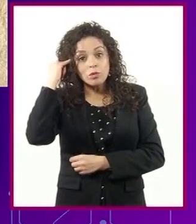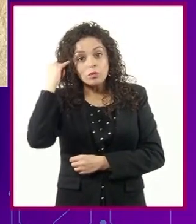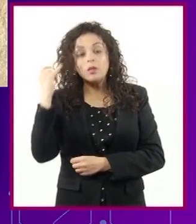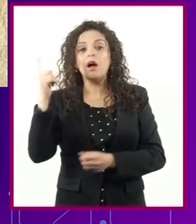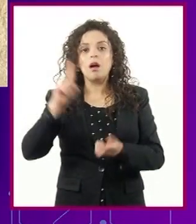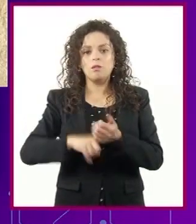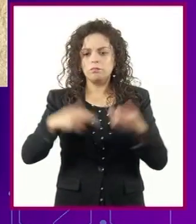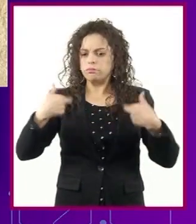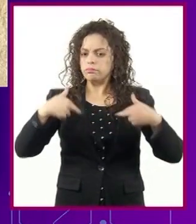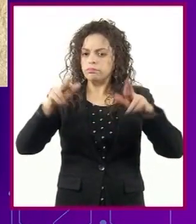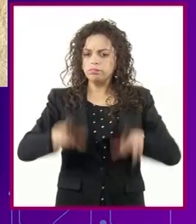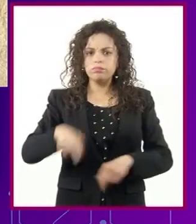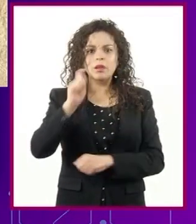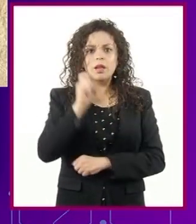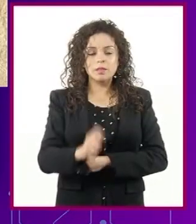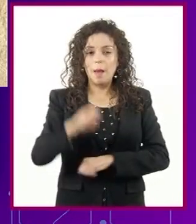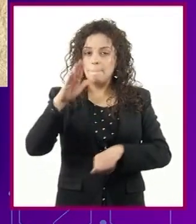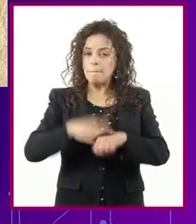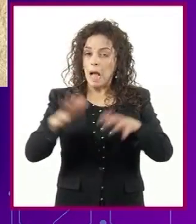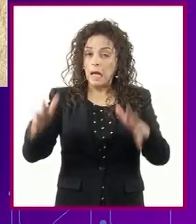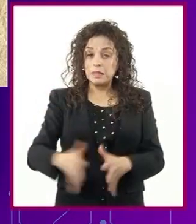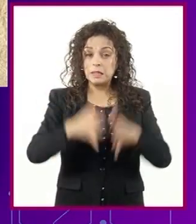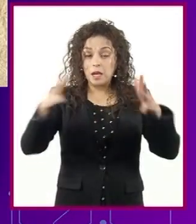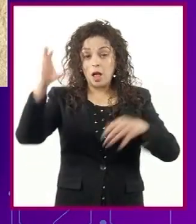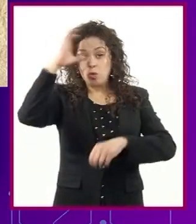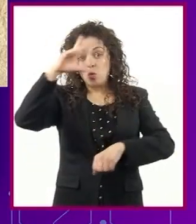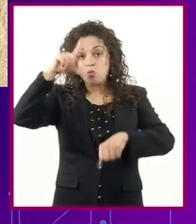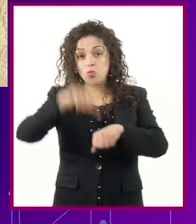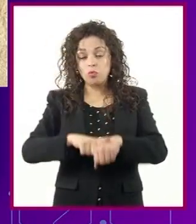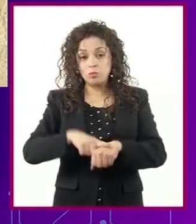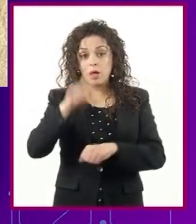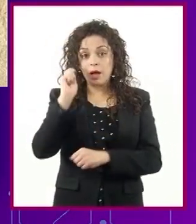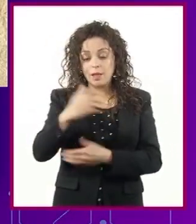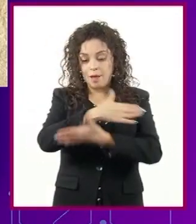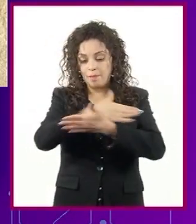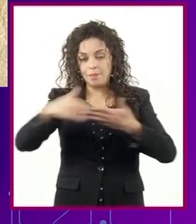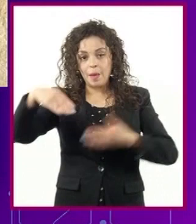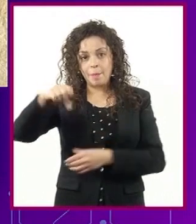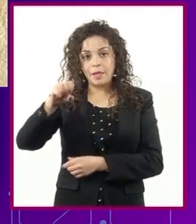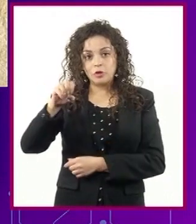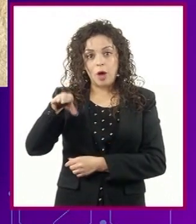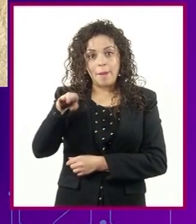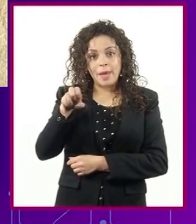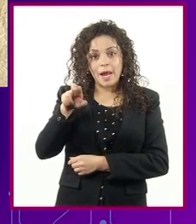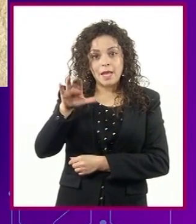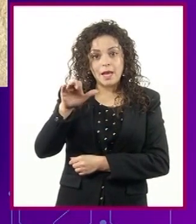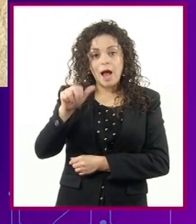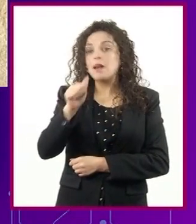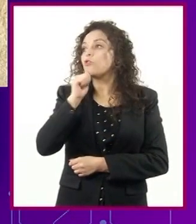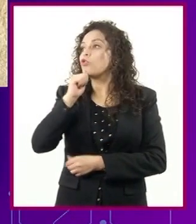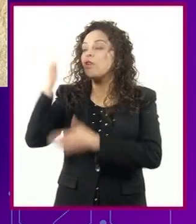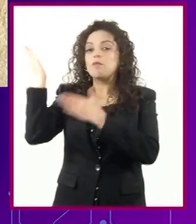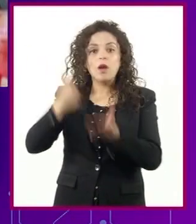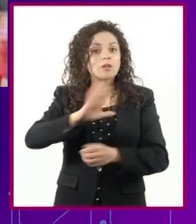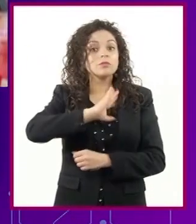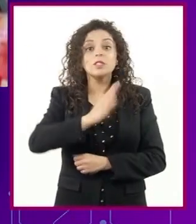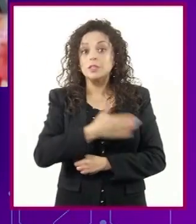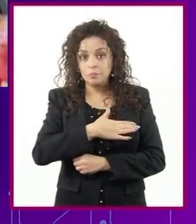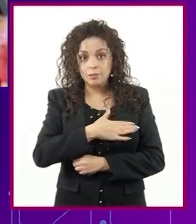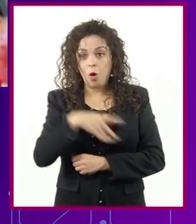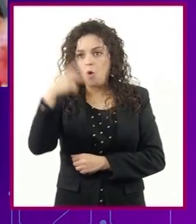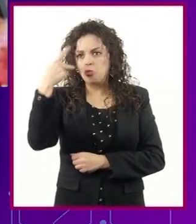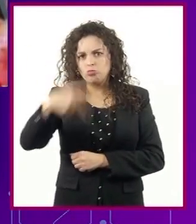representaba a una de las grandes culturas mesoamericanas antes de la llegada de los españoles. Según sus creencias, el